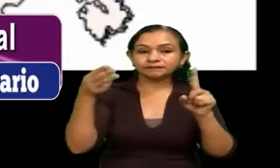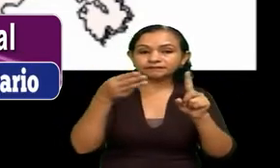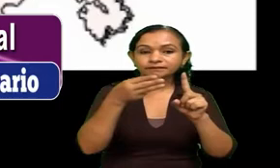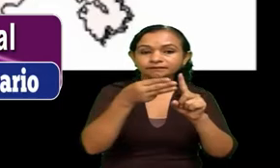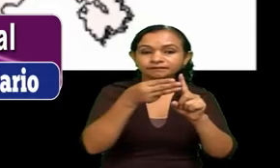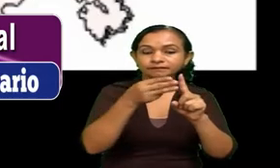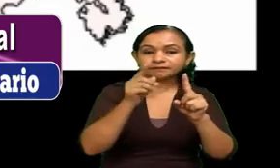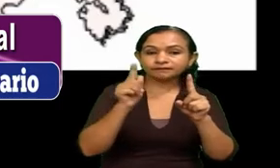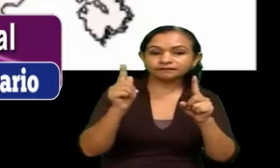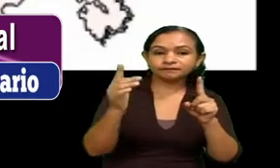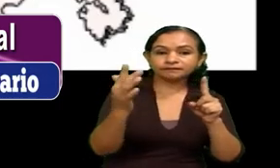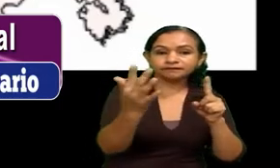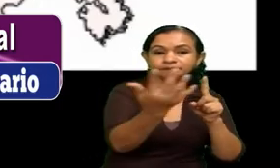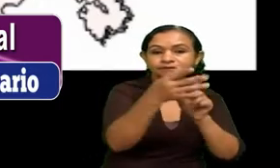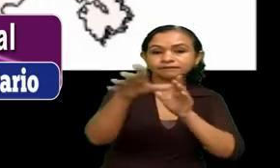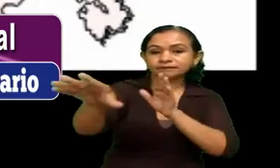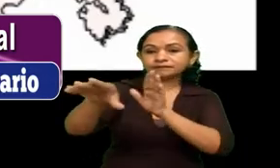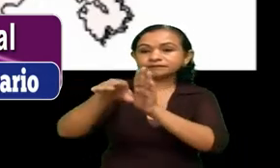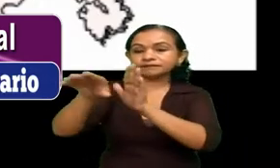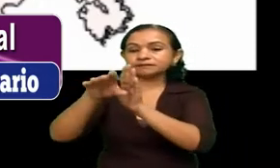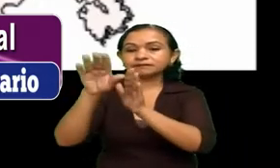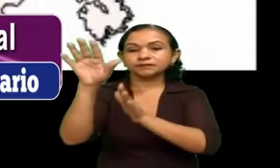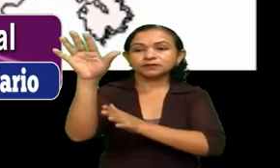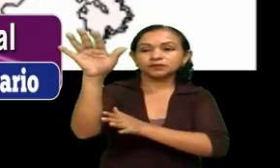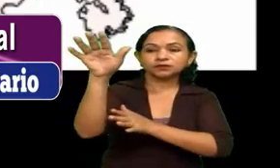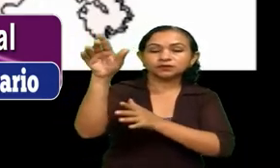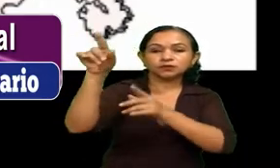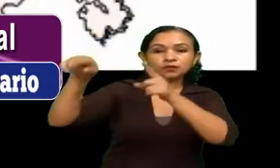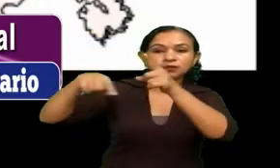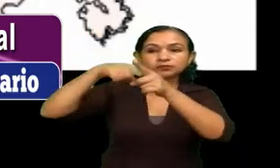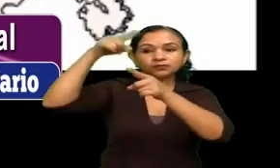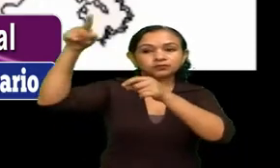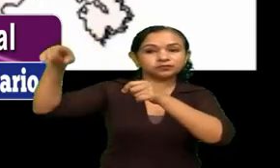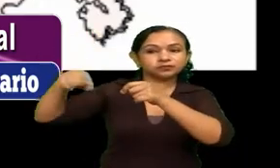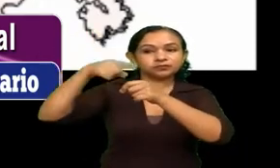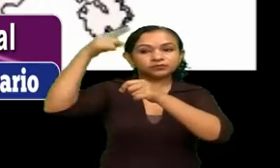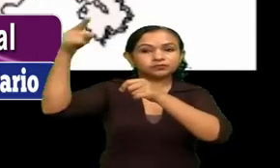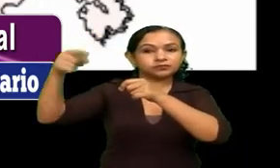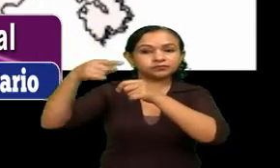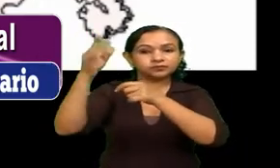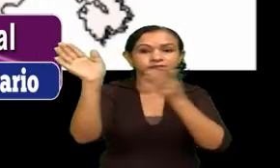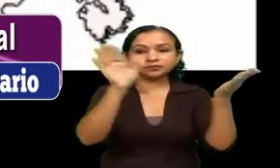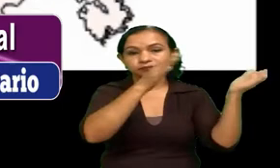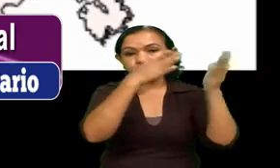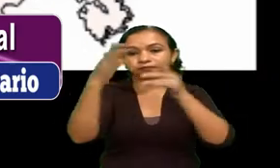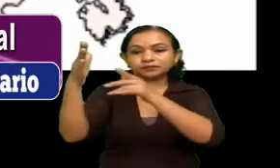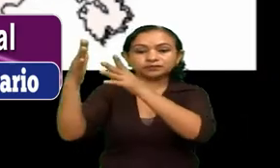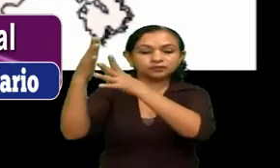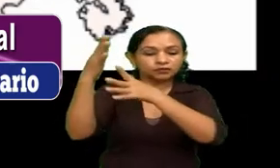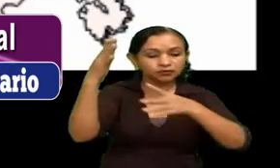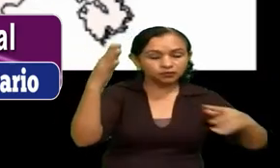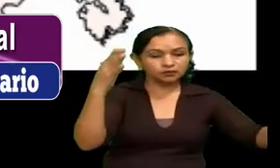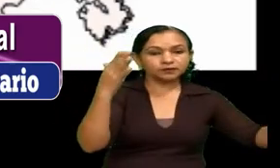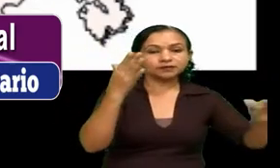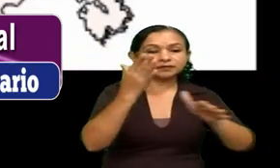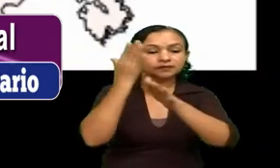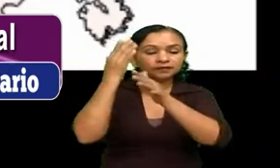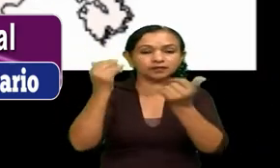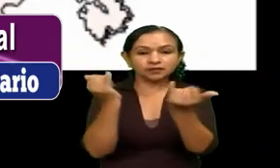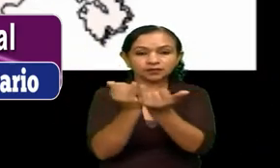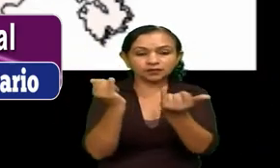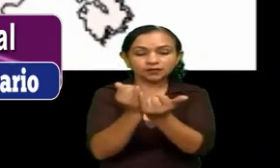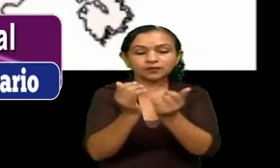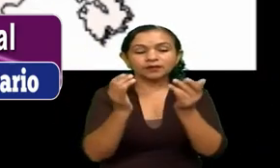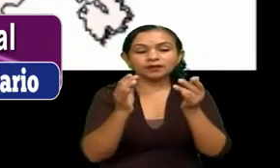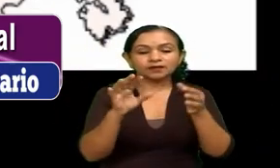las plantas de generación eólica. Estamos finalizando la subestación de San Juan del Sur y la